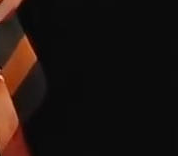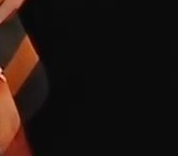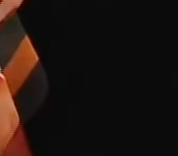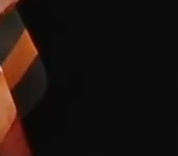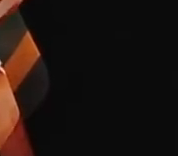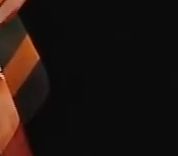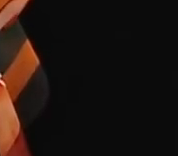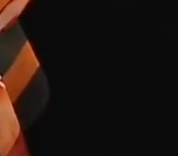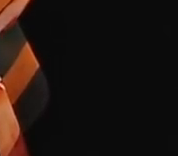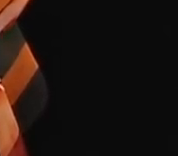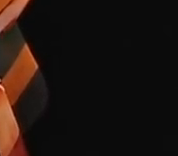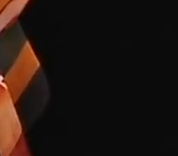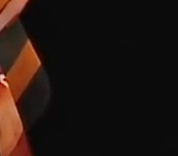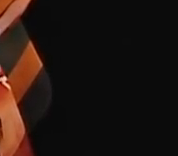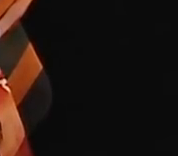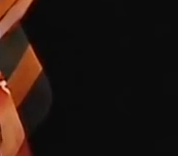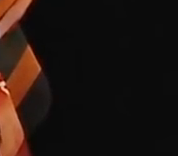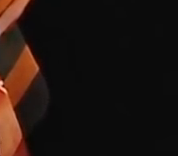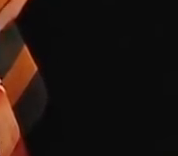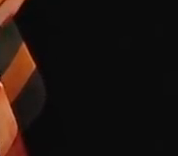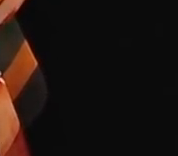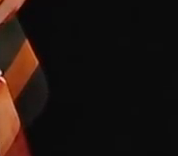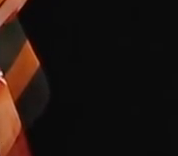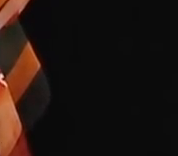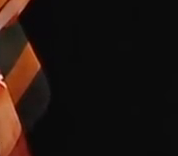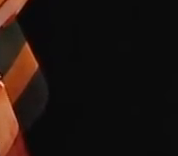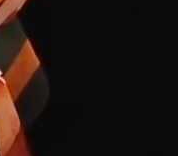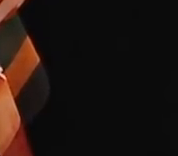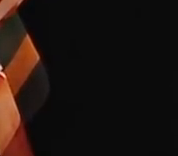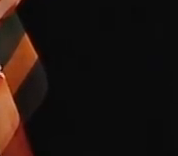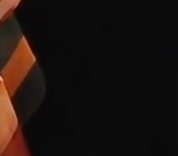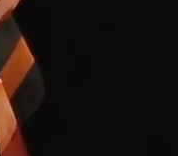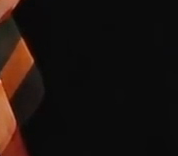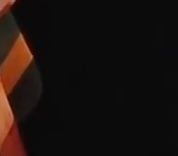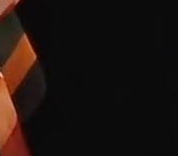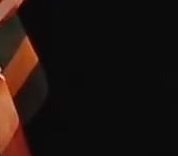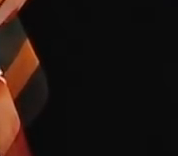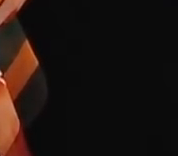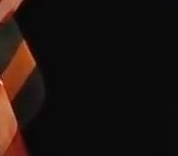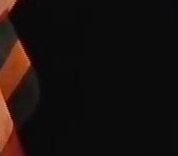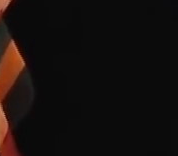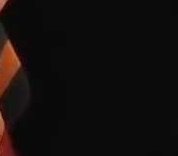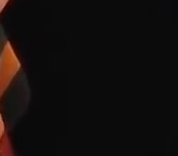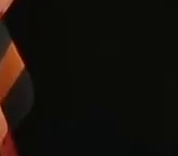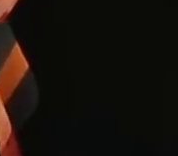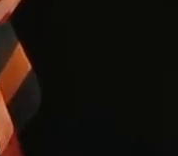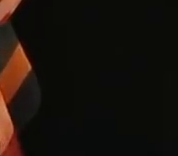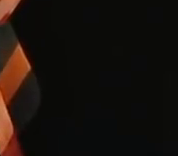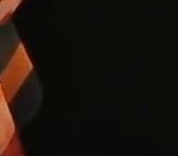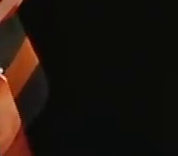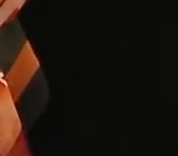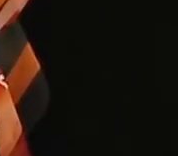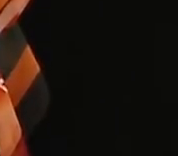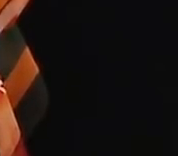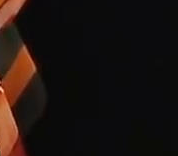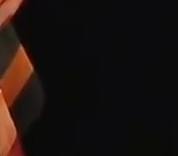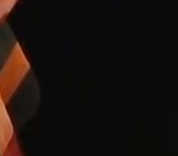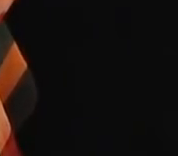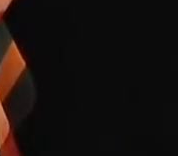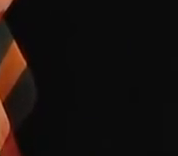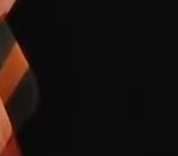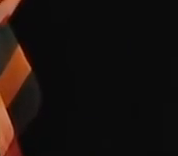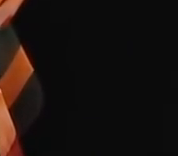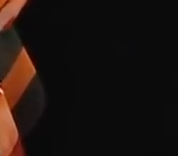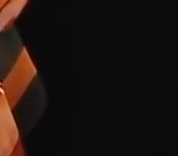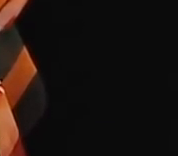cómo procede. Una de las posibilidades es que no pase nada, poco probable. La otra es que se presente un pedido de vacancia y, por supuesto, la